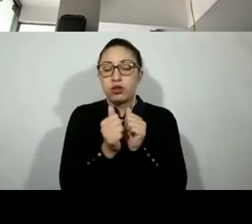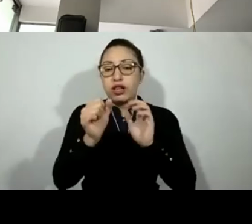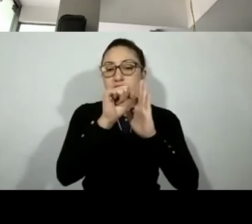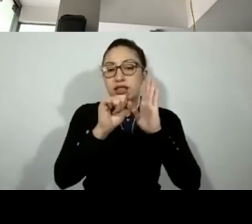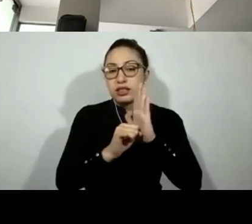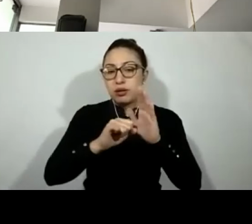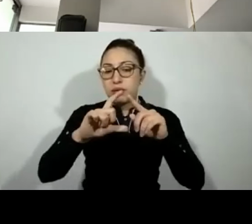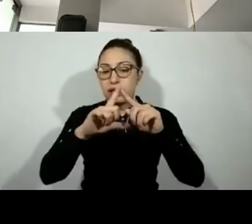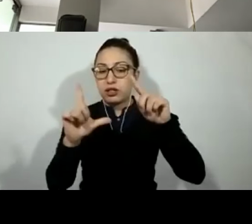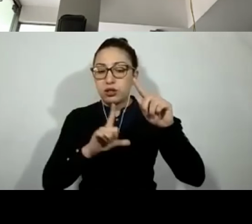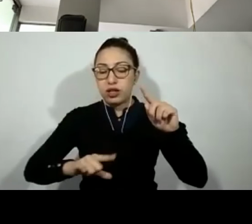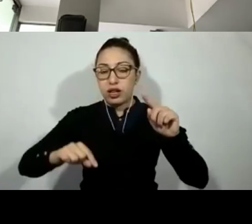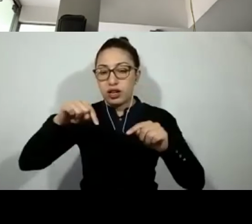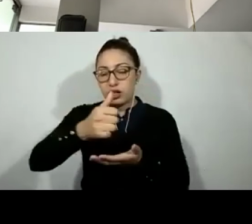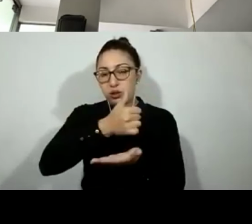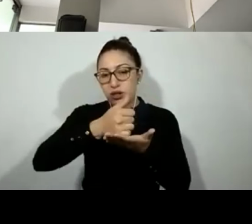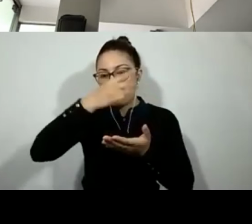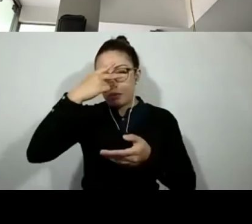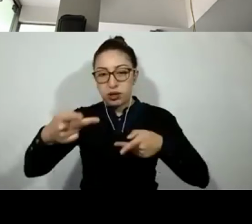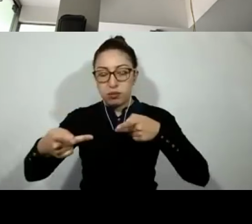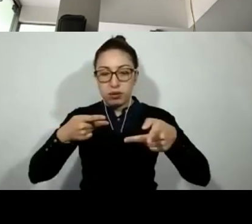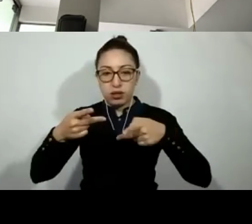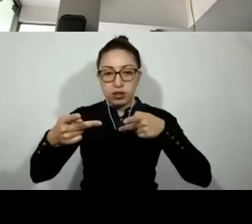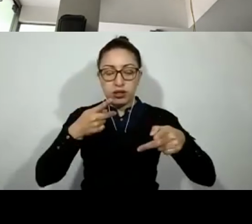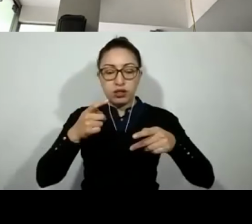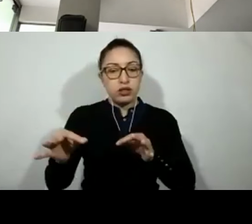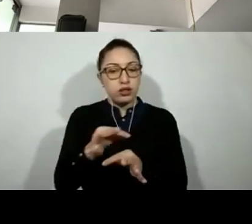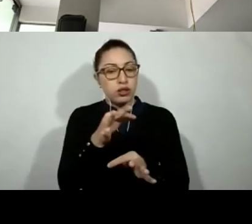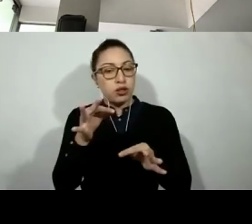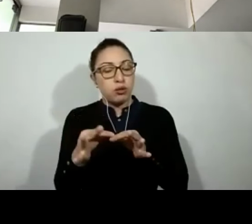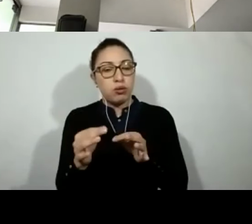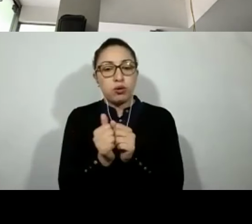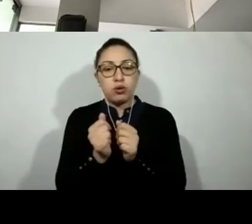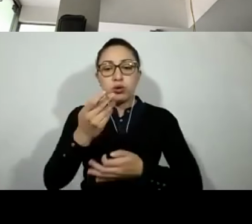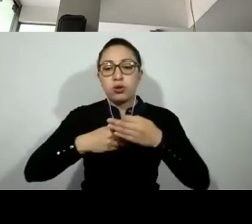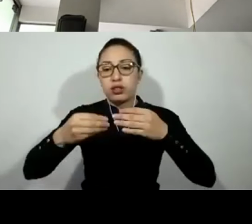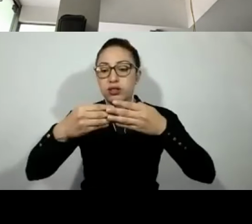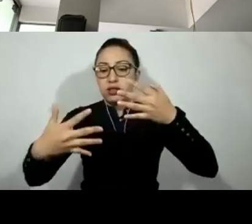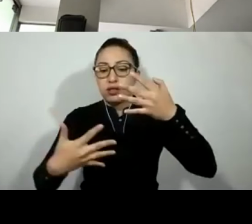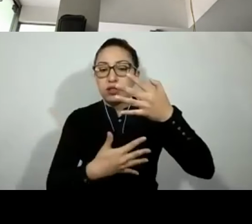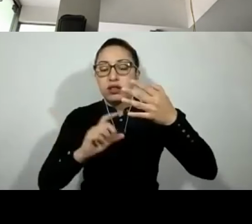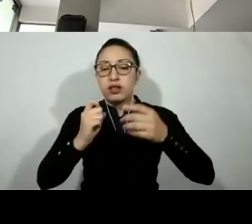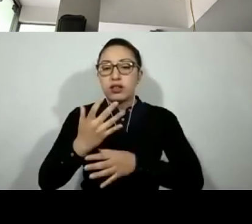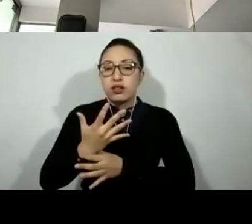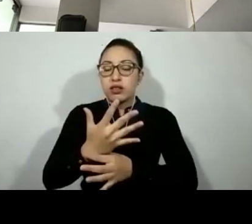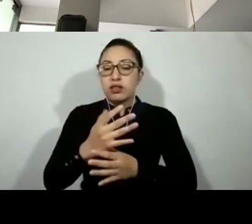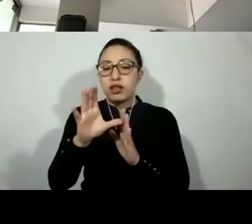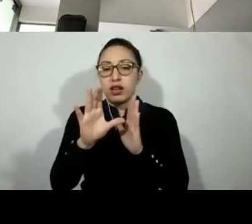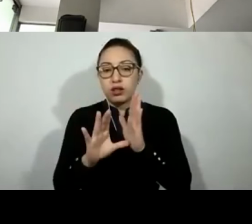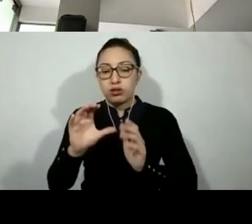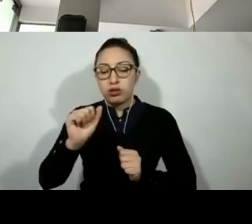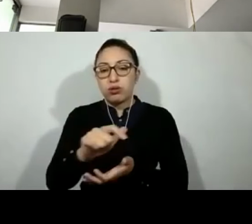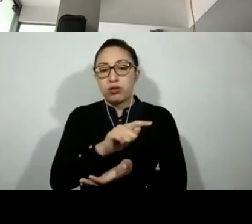de Planeación, se apega de manera irrestricta a las disposiciones constitucionales y legales